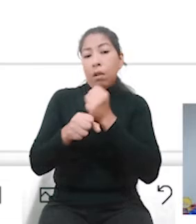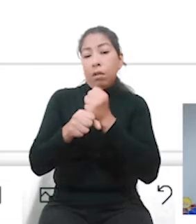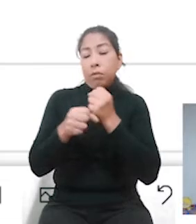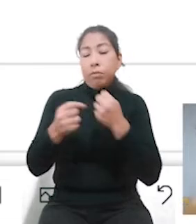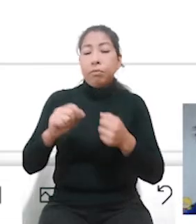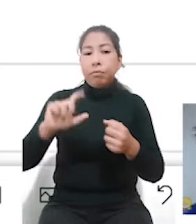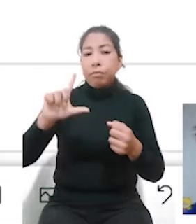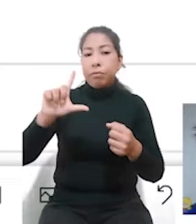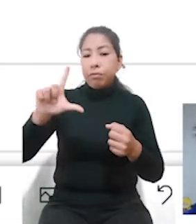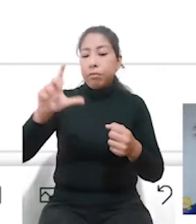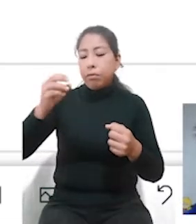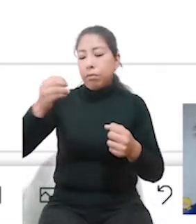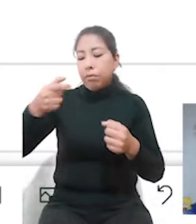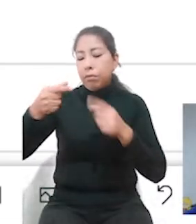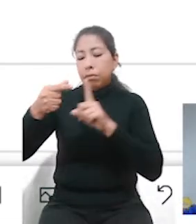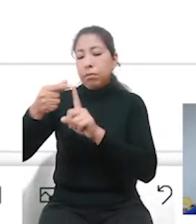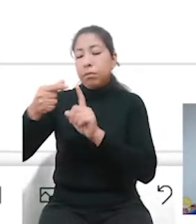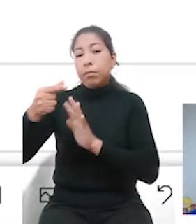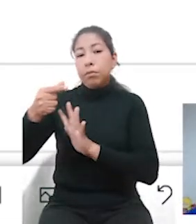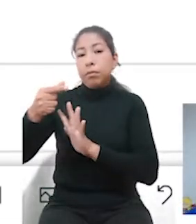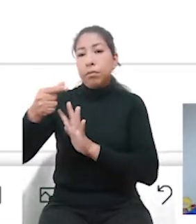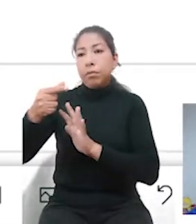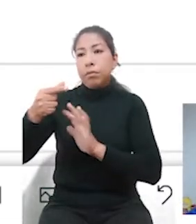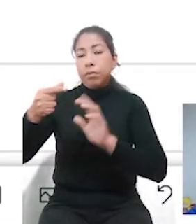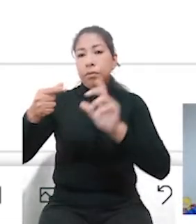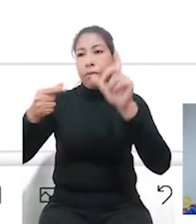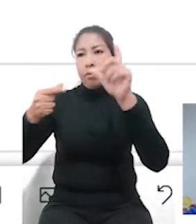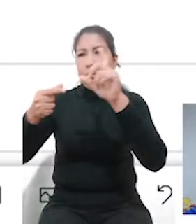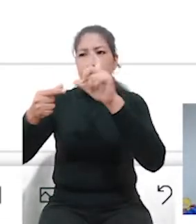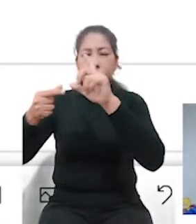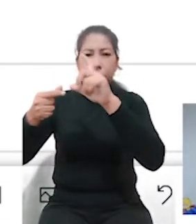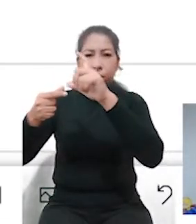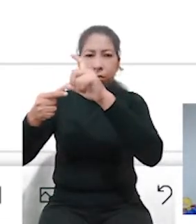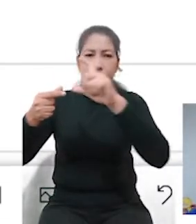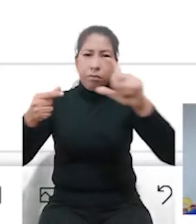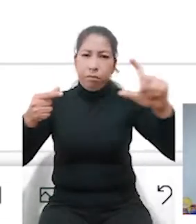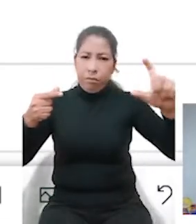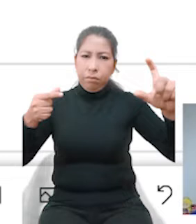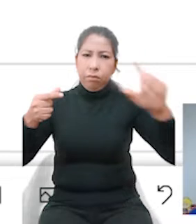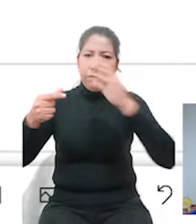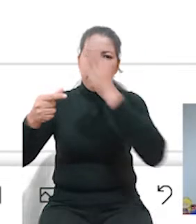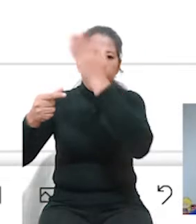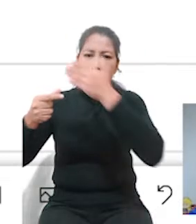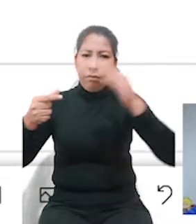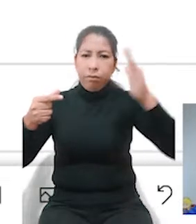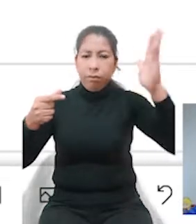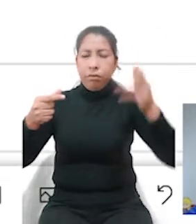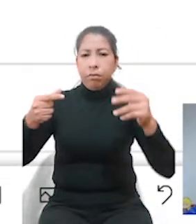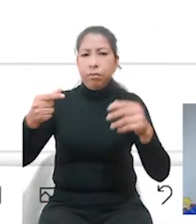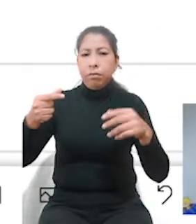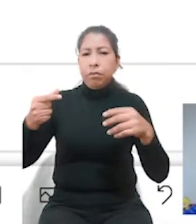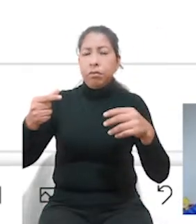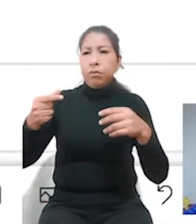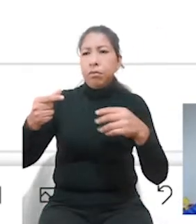desarrollamos nuestro primer logaritmo. La base 1/5, el argumento, la cantidad dentro del paréntesis